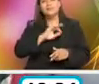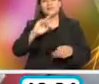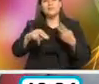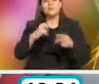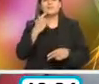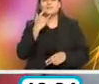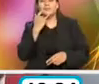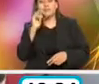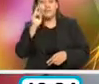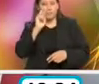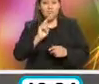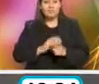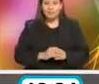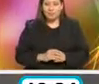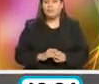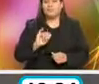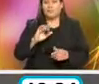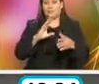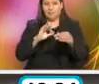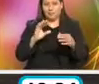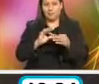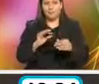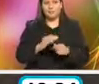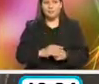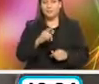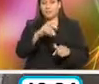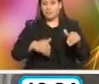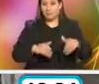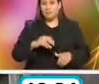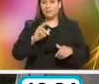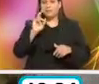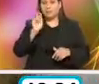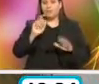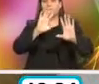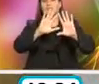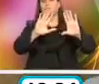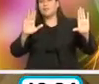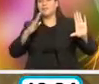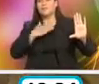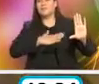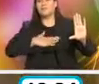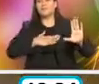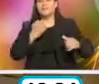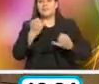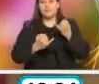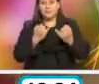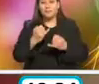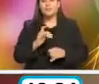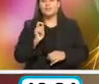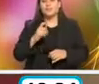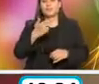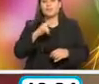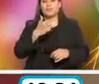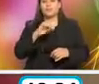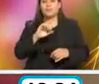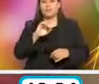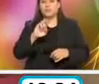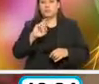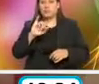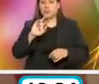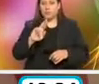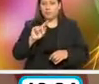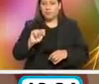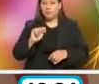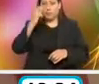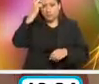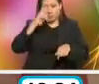ella, ¿no? Así es, bueno, te comento, la obra se llama El Tablero de las Pasiones de Juguete y es de Hugo Iriart. Y la dirigió